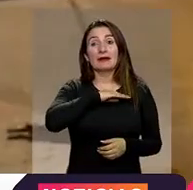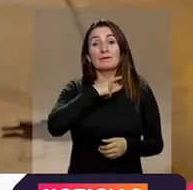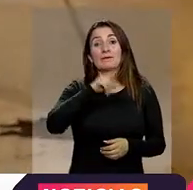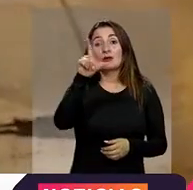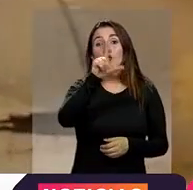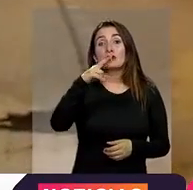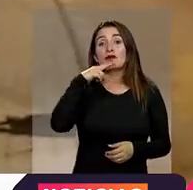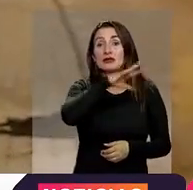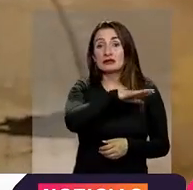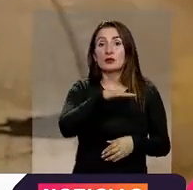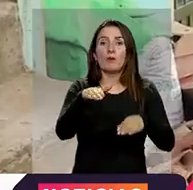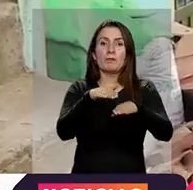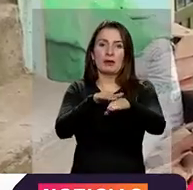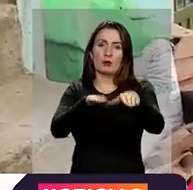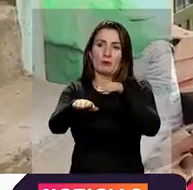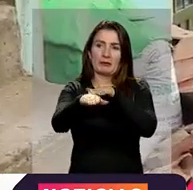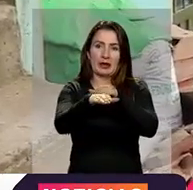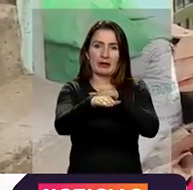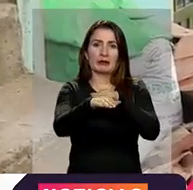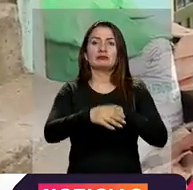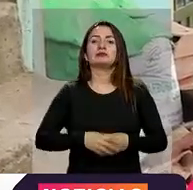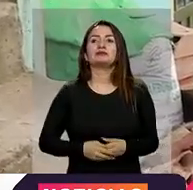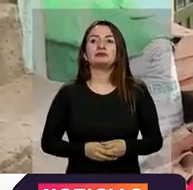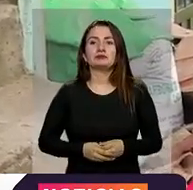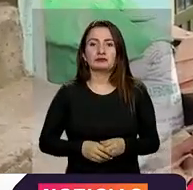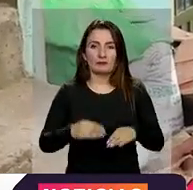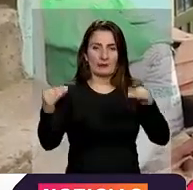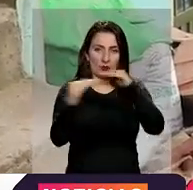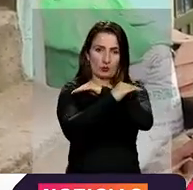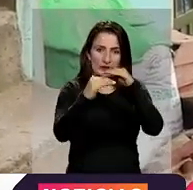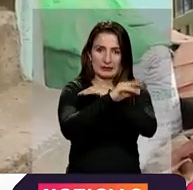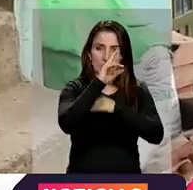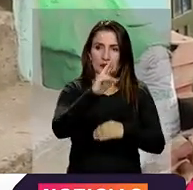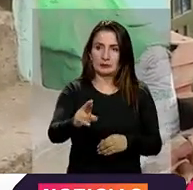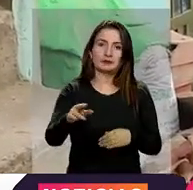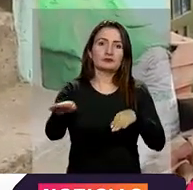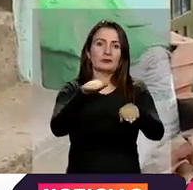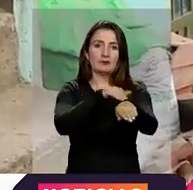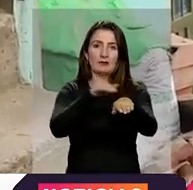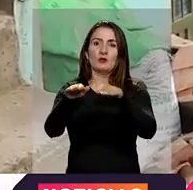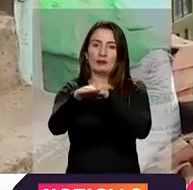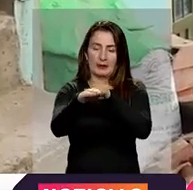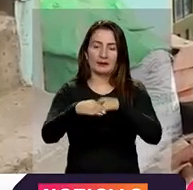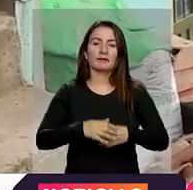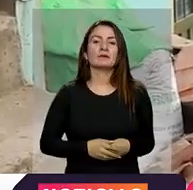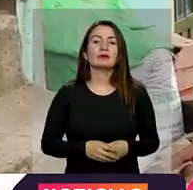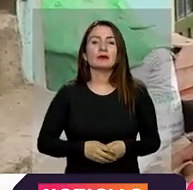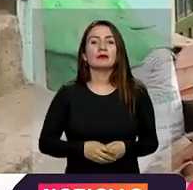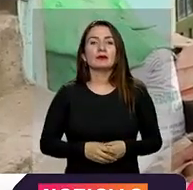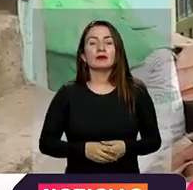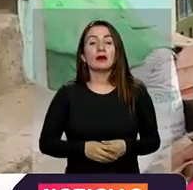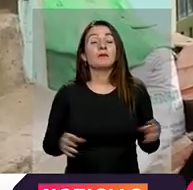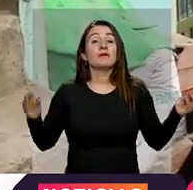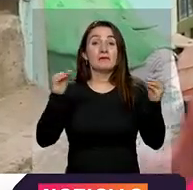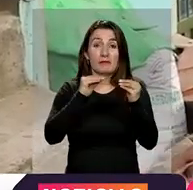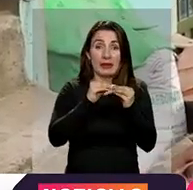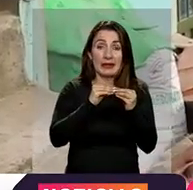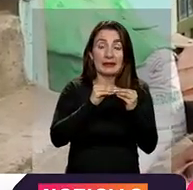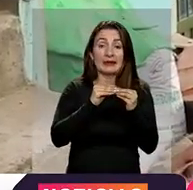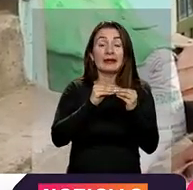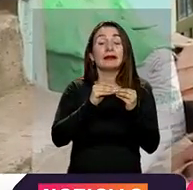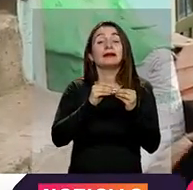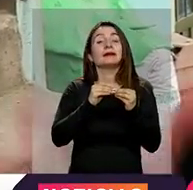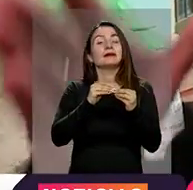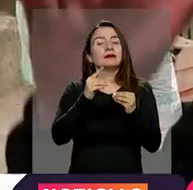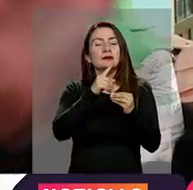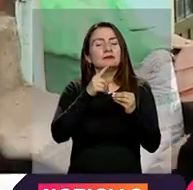pico y placa en la autopista sur que los próximos dos puentes festivos vamos a tener pico y placa sobre la autopista azul en el retorno